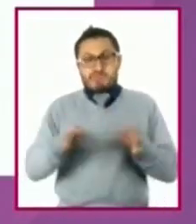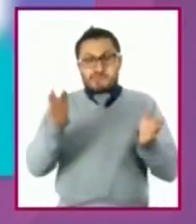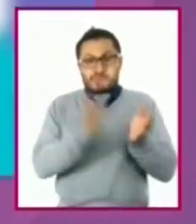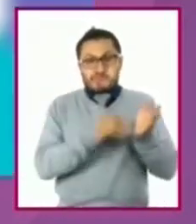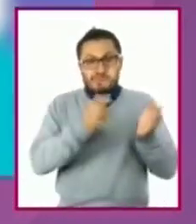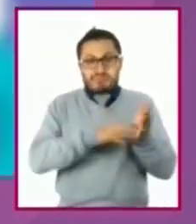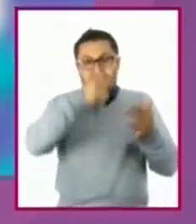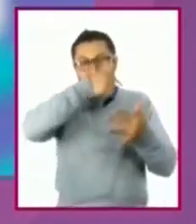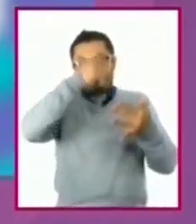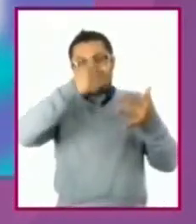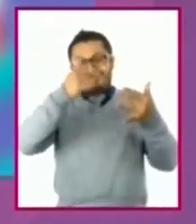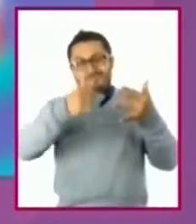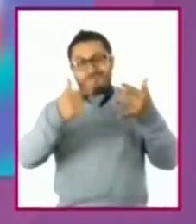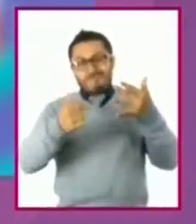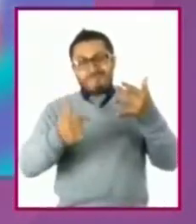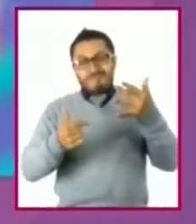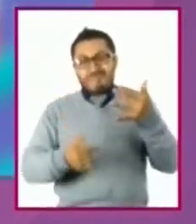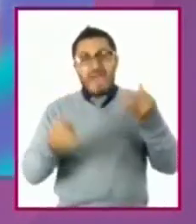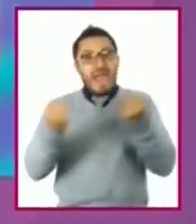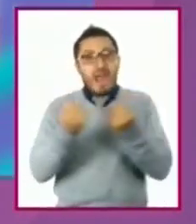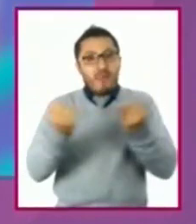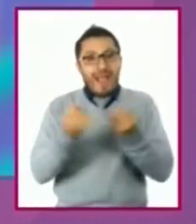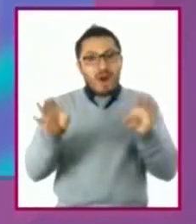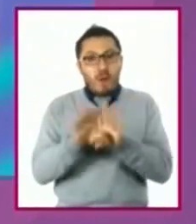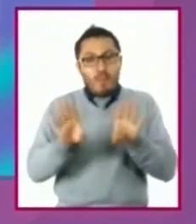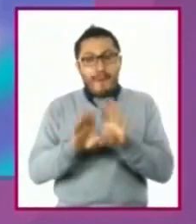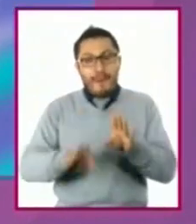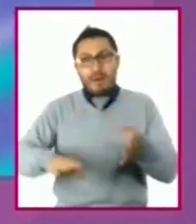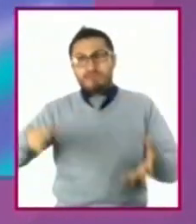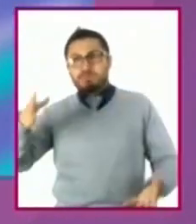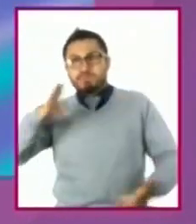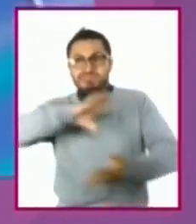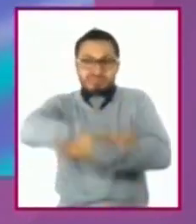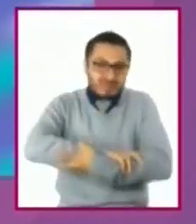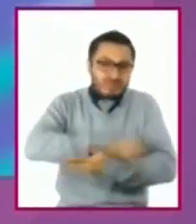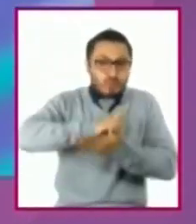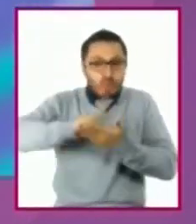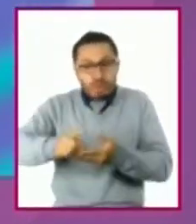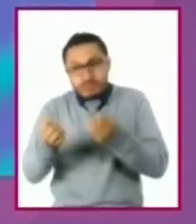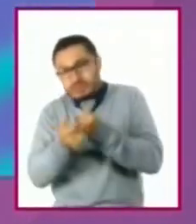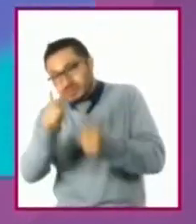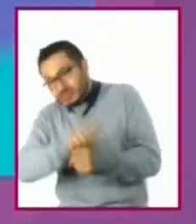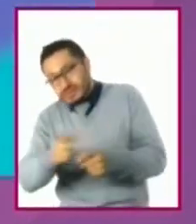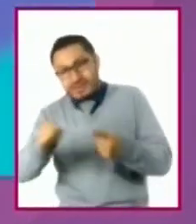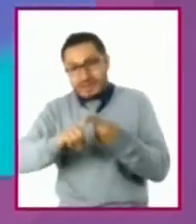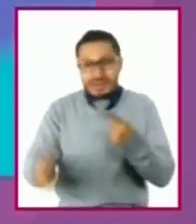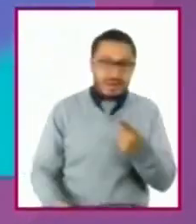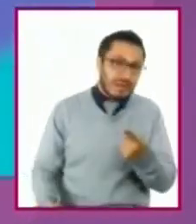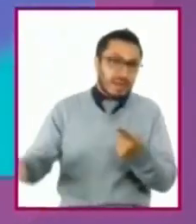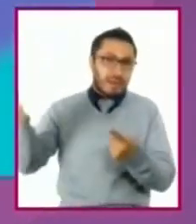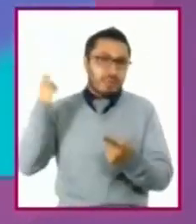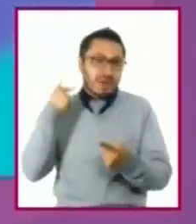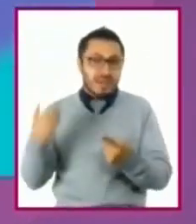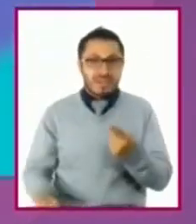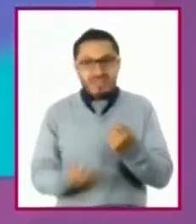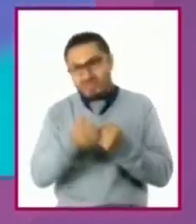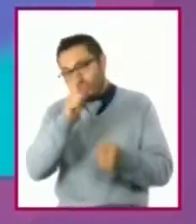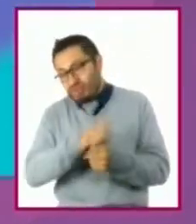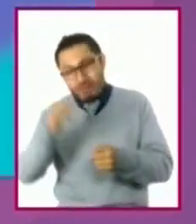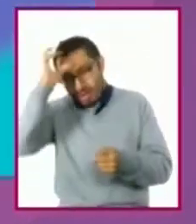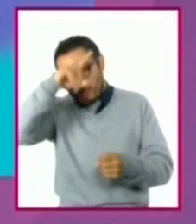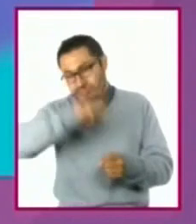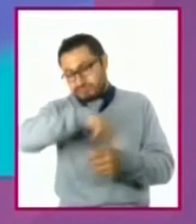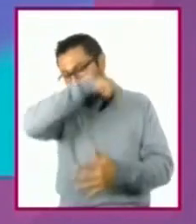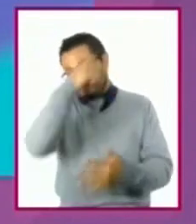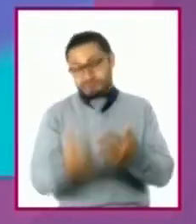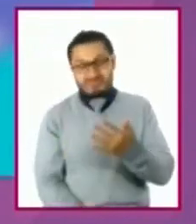documentos, entre ellos los pactos de derechos civiles y políticos, de derechos económicos, sociales y culturales,